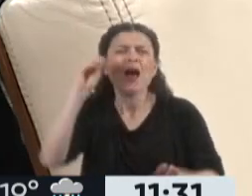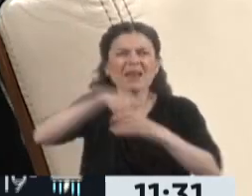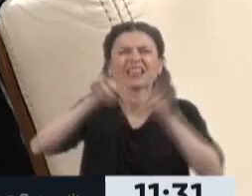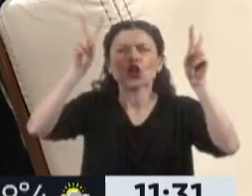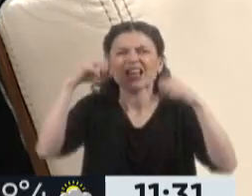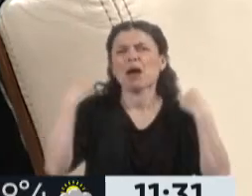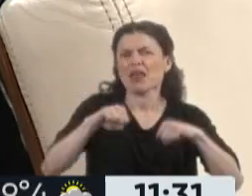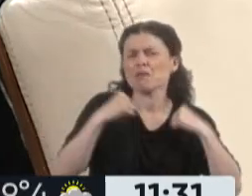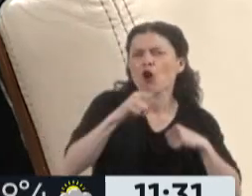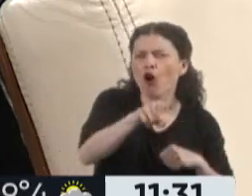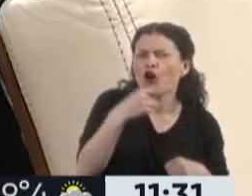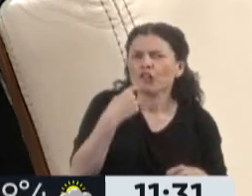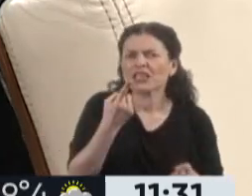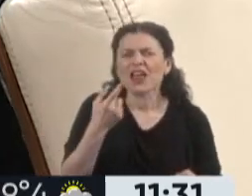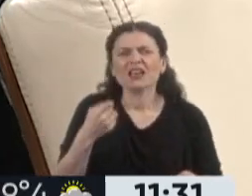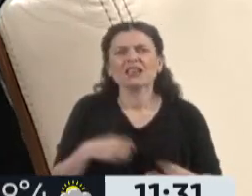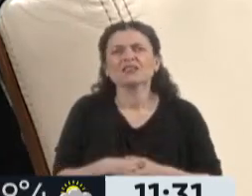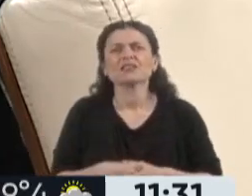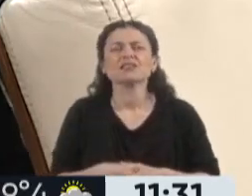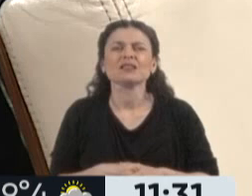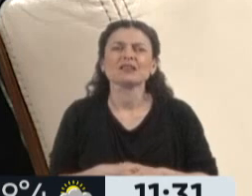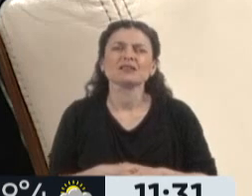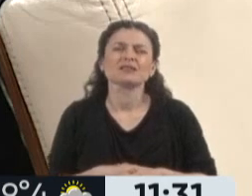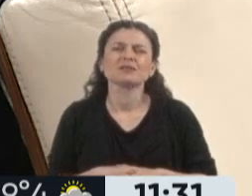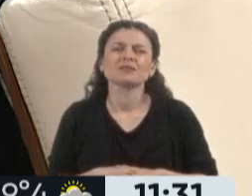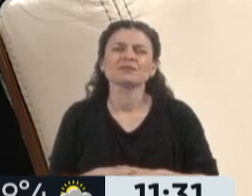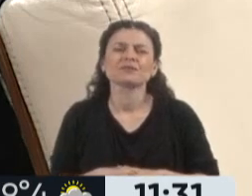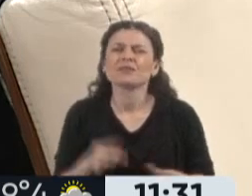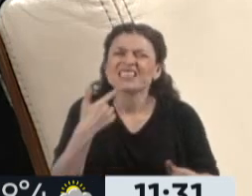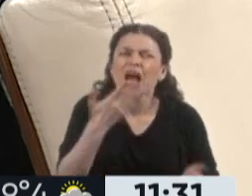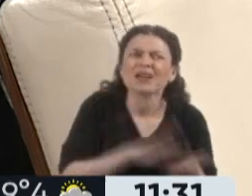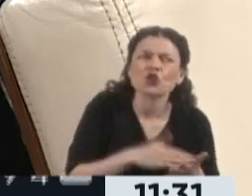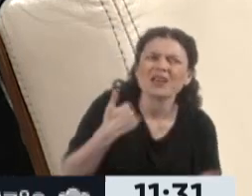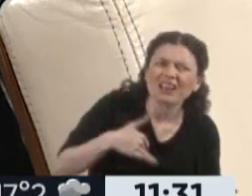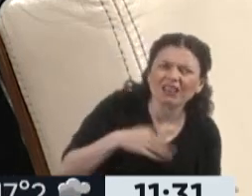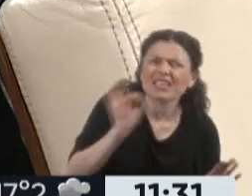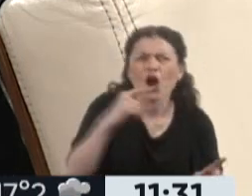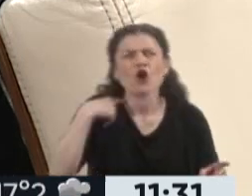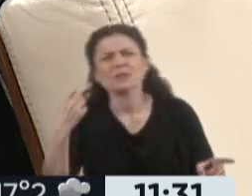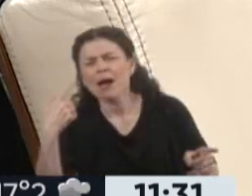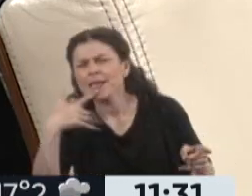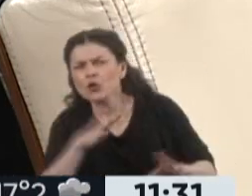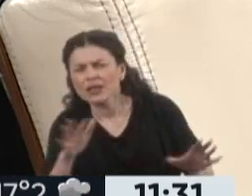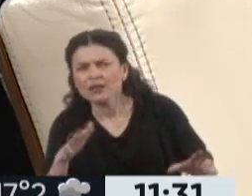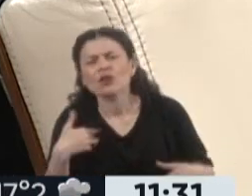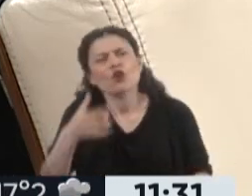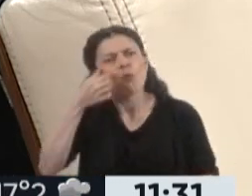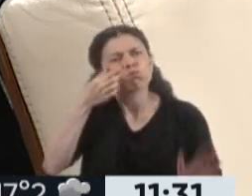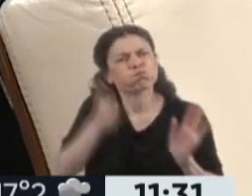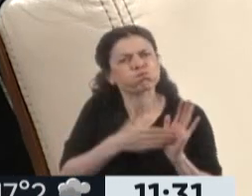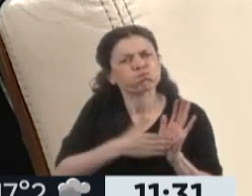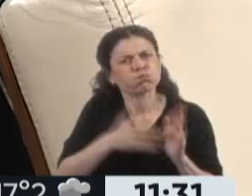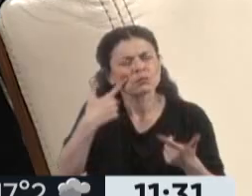sido ejemplar, proporcional. Perdóname, ¿de acá de Argentina o estás hablando de tu país? Argentina. Que lo que he podido ver con mis ojos